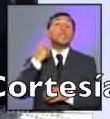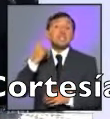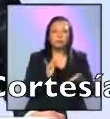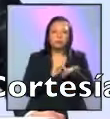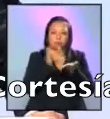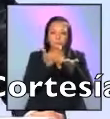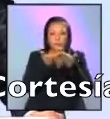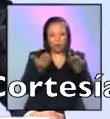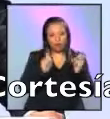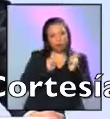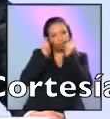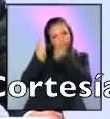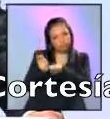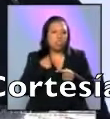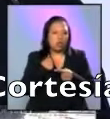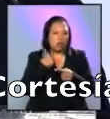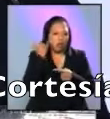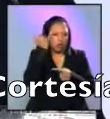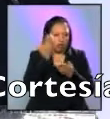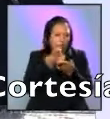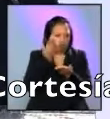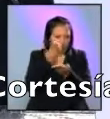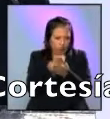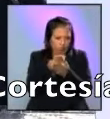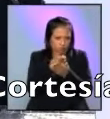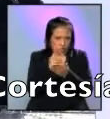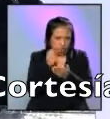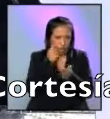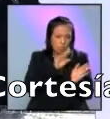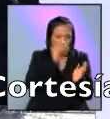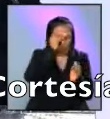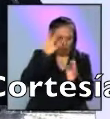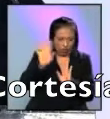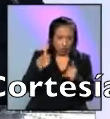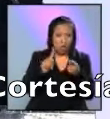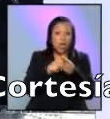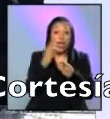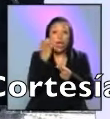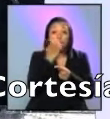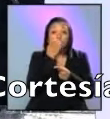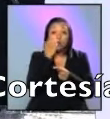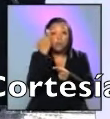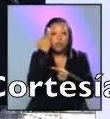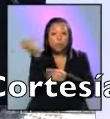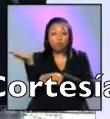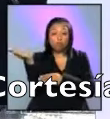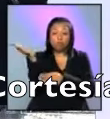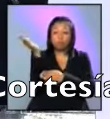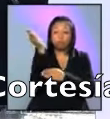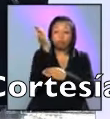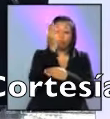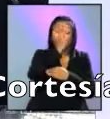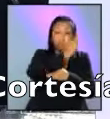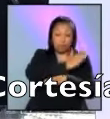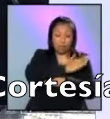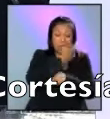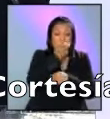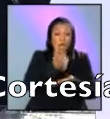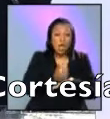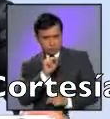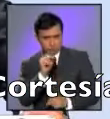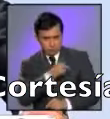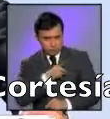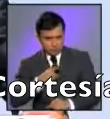excepción insuficiente el tiempo escuelas de tiempo completo para ayudar a los niños a educarse más y